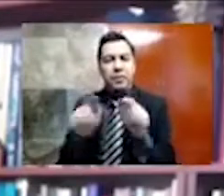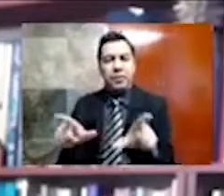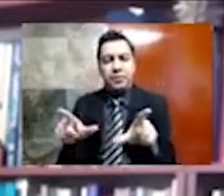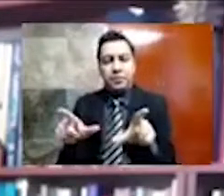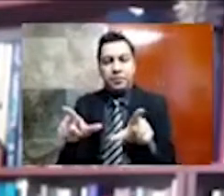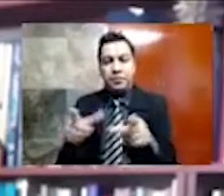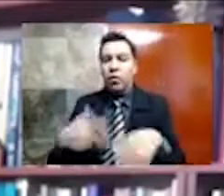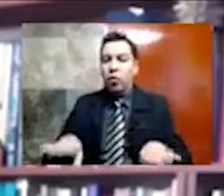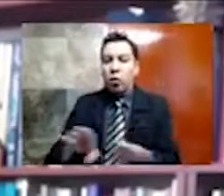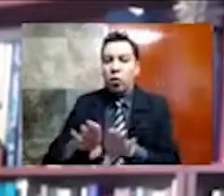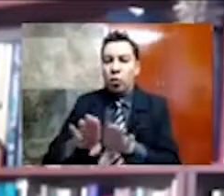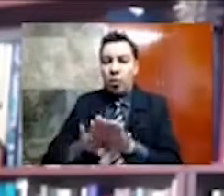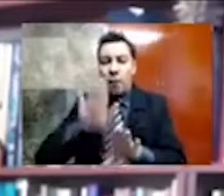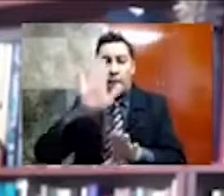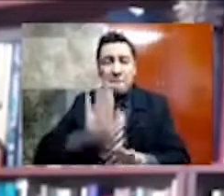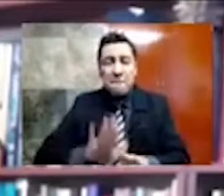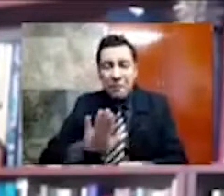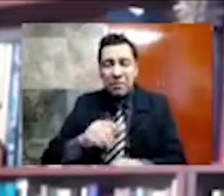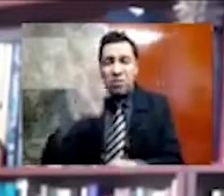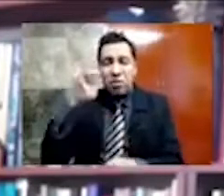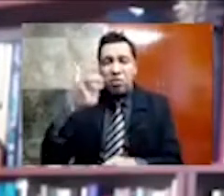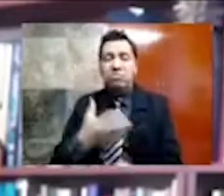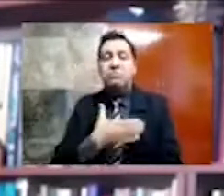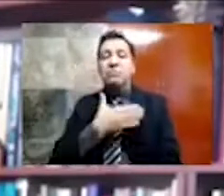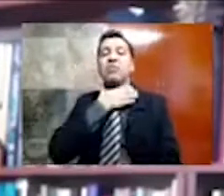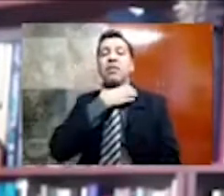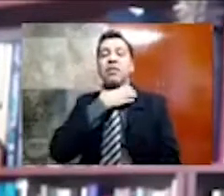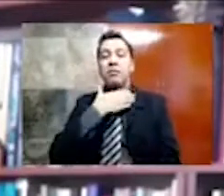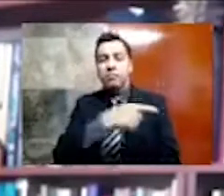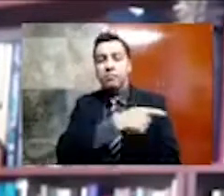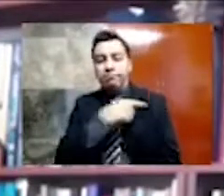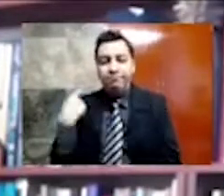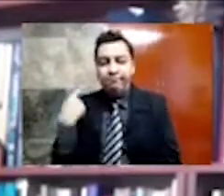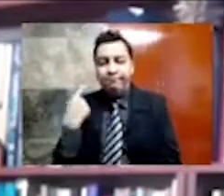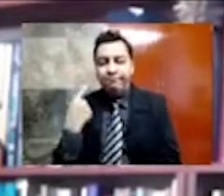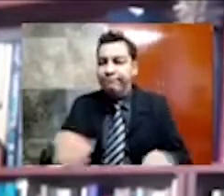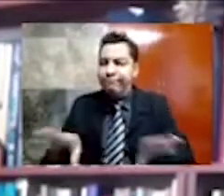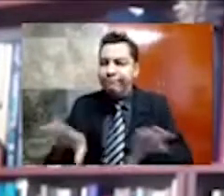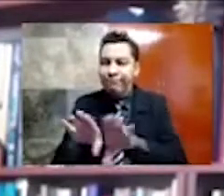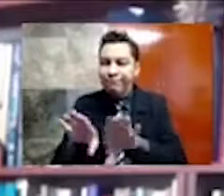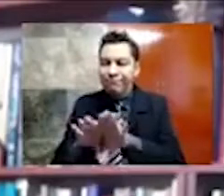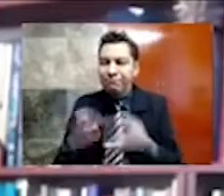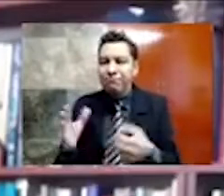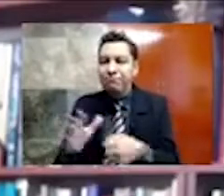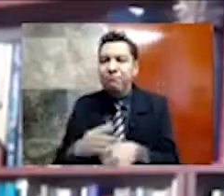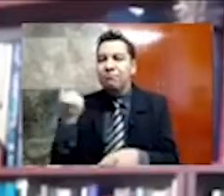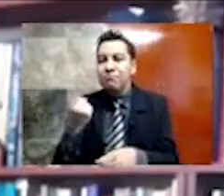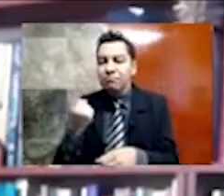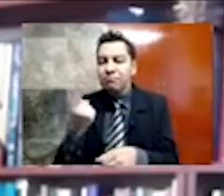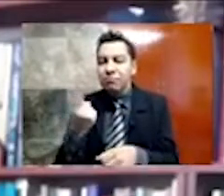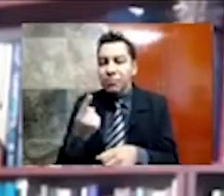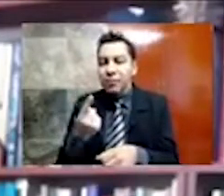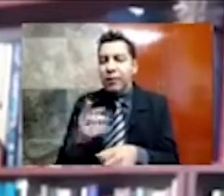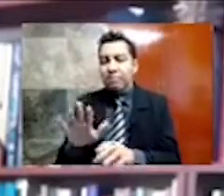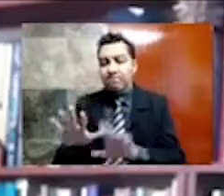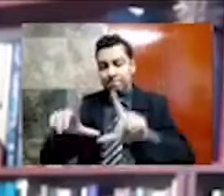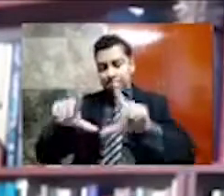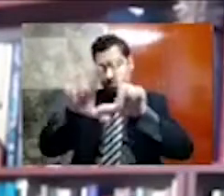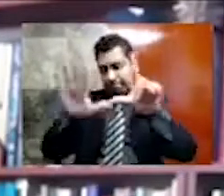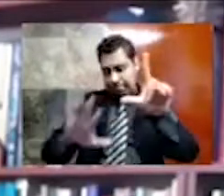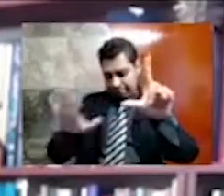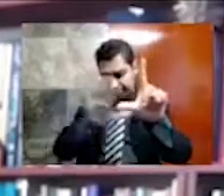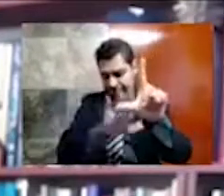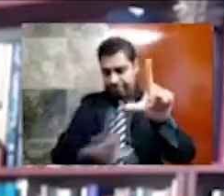sitiada económicamente, y un poquito hacia la zona de los otomís, que hoy llamamos